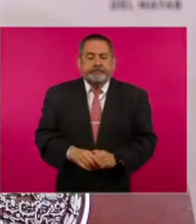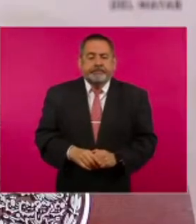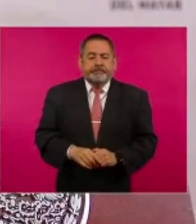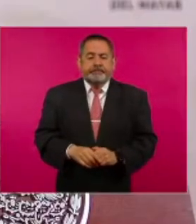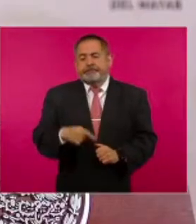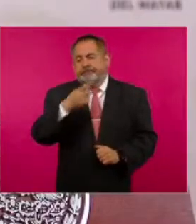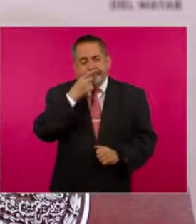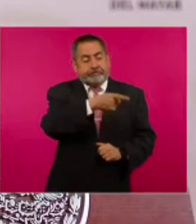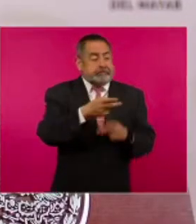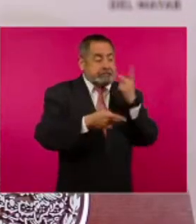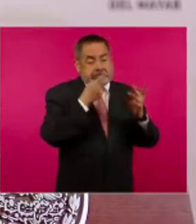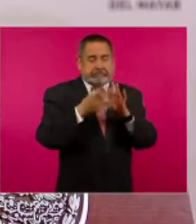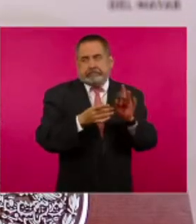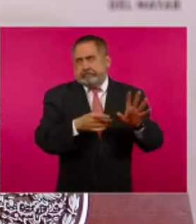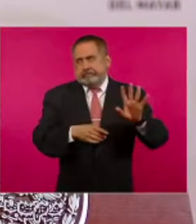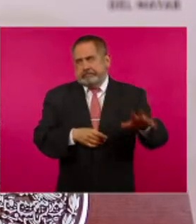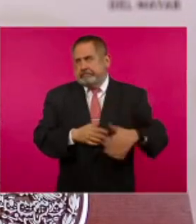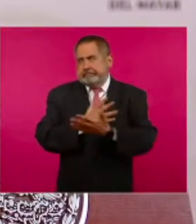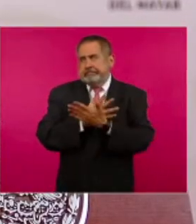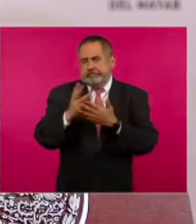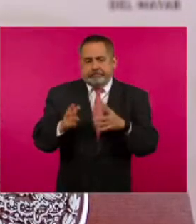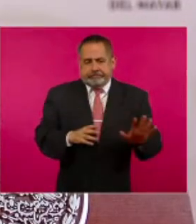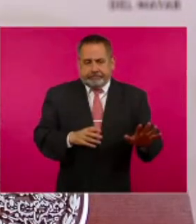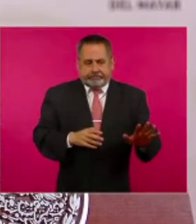van a decir